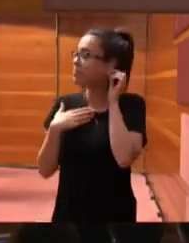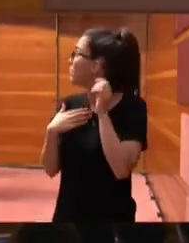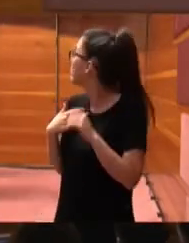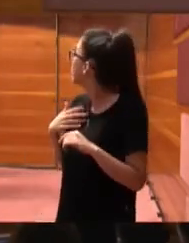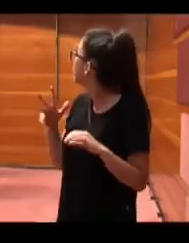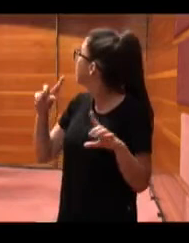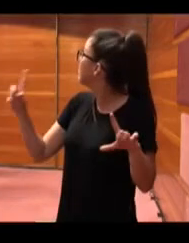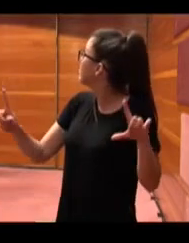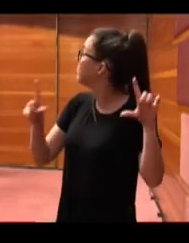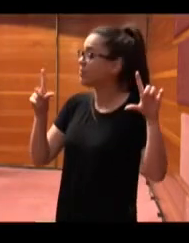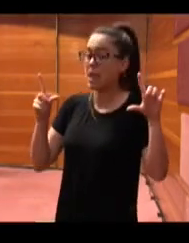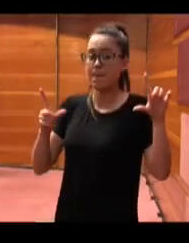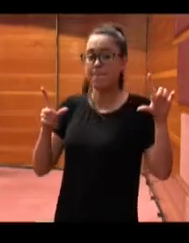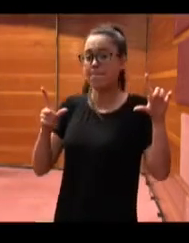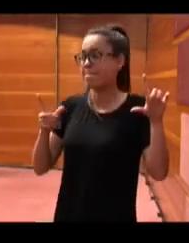favorita.